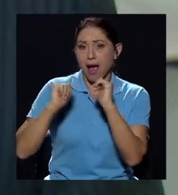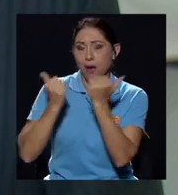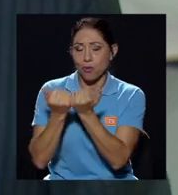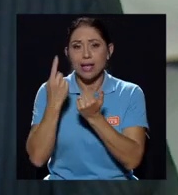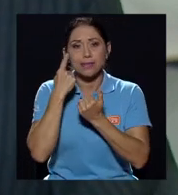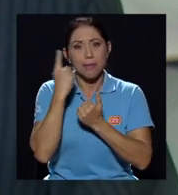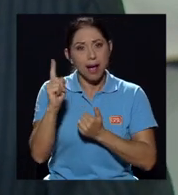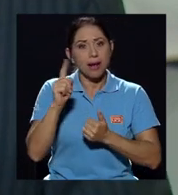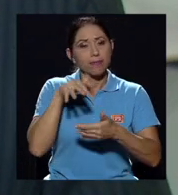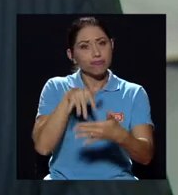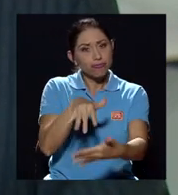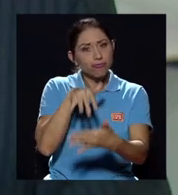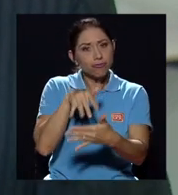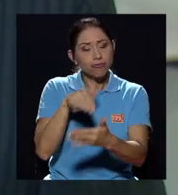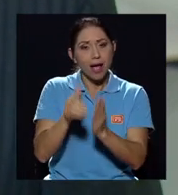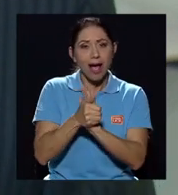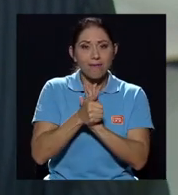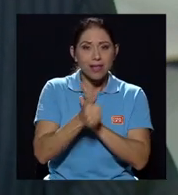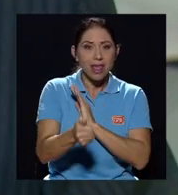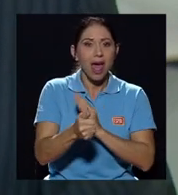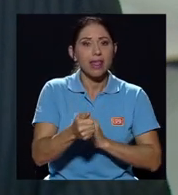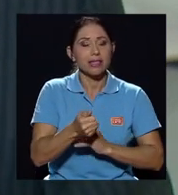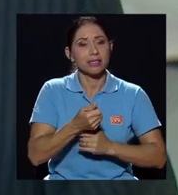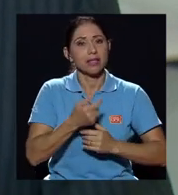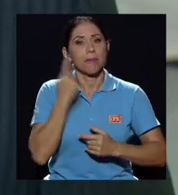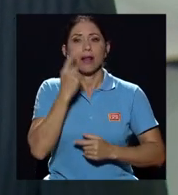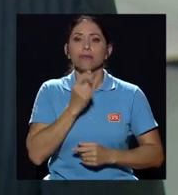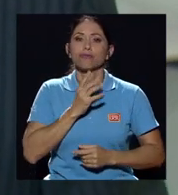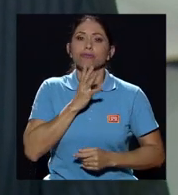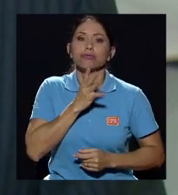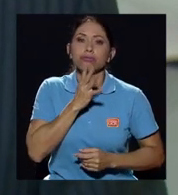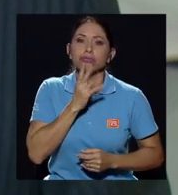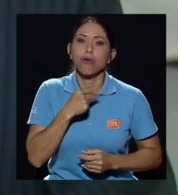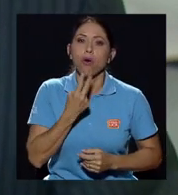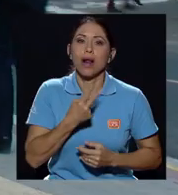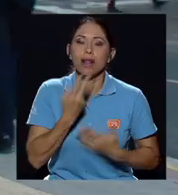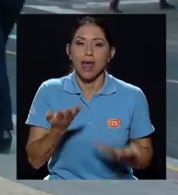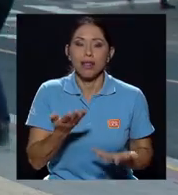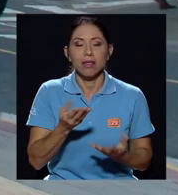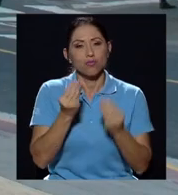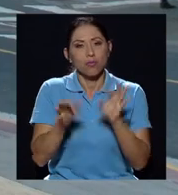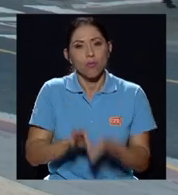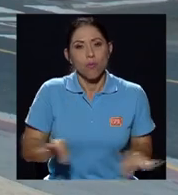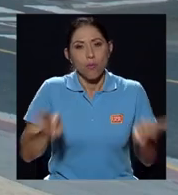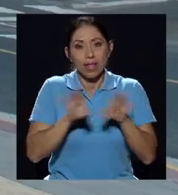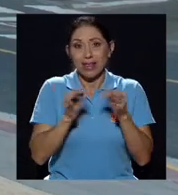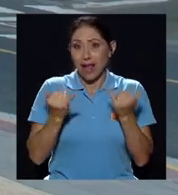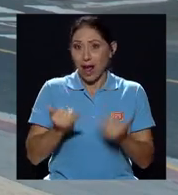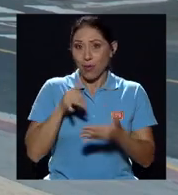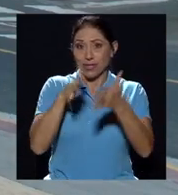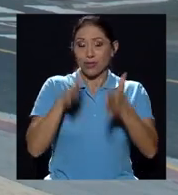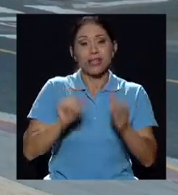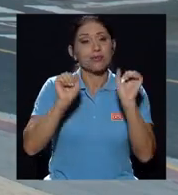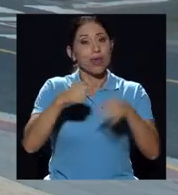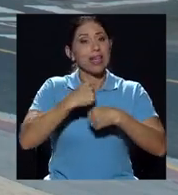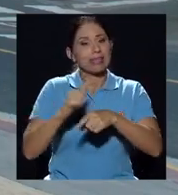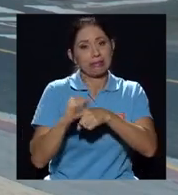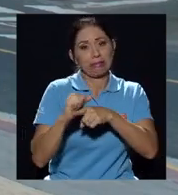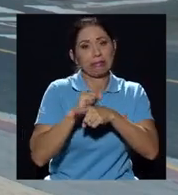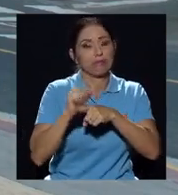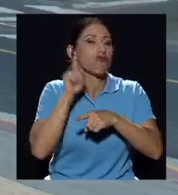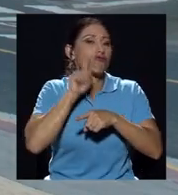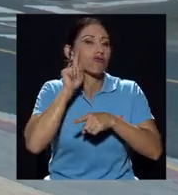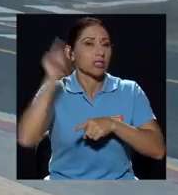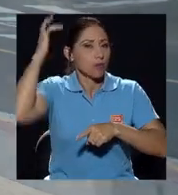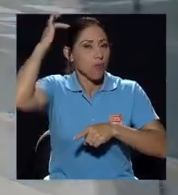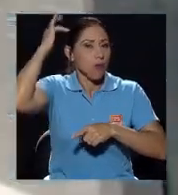en habilidades de oralidad va a ser muy importante porque los estudiantes ahora van a poder hacer ejercicios de simulación de